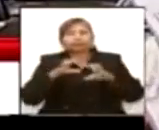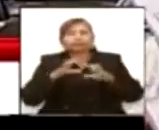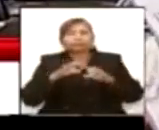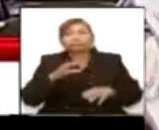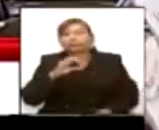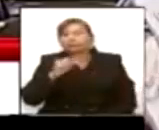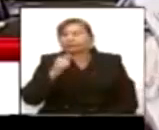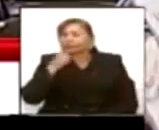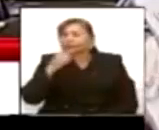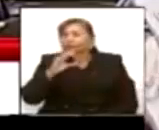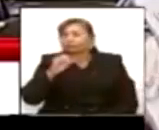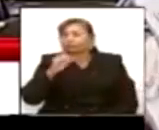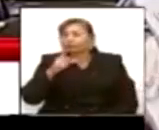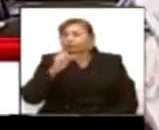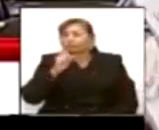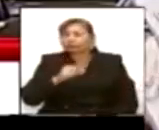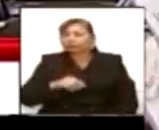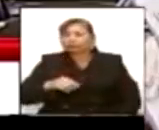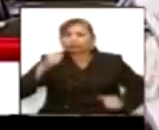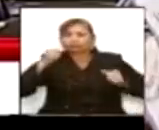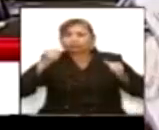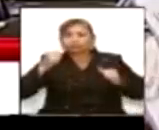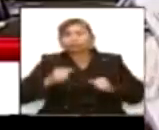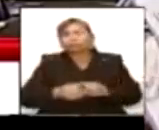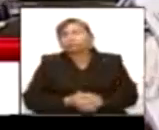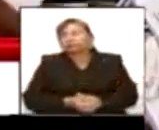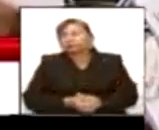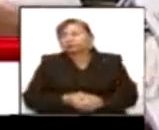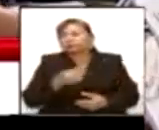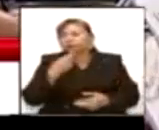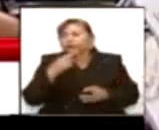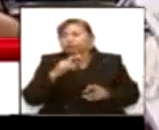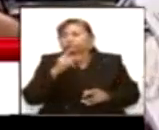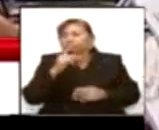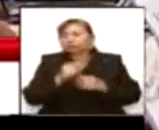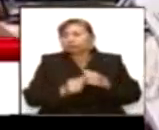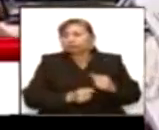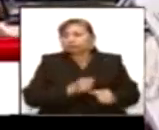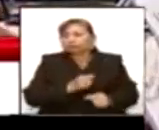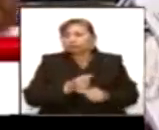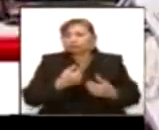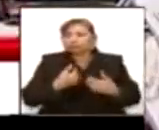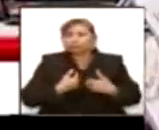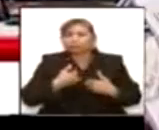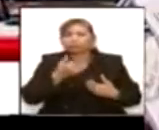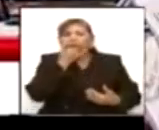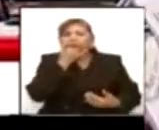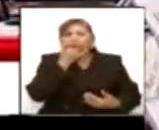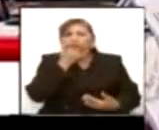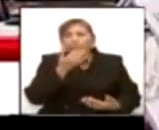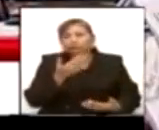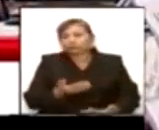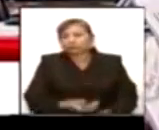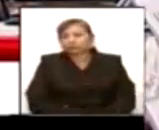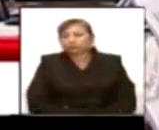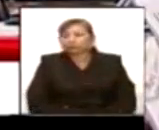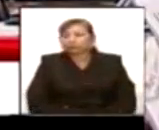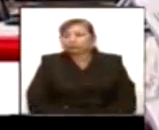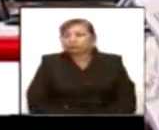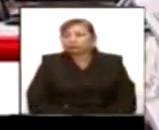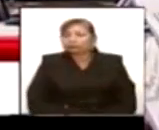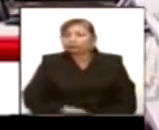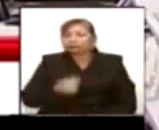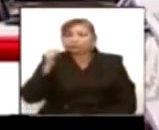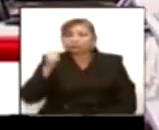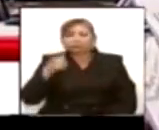colon. Un congresista valiente. Un mes después se enteraron que tenía un diagnóstico equivocado. Y tenía